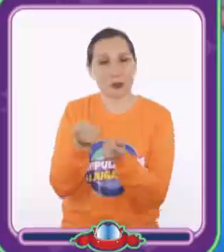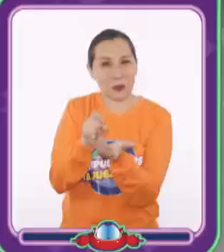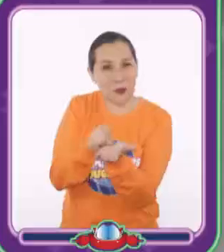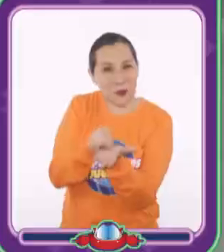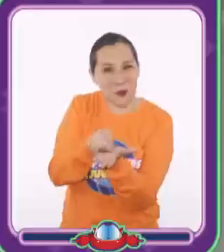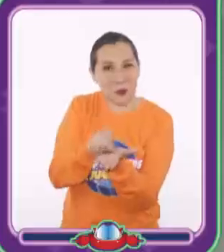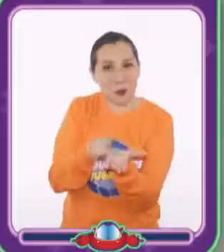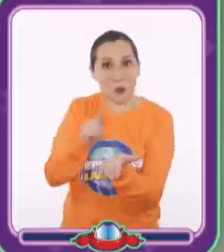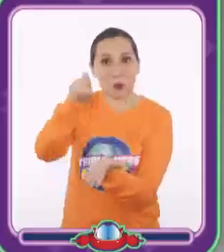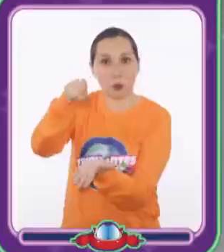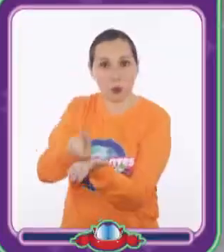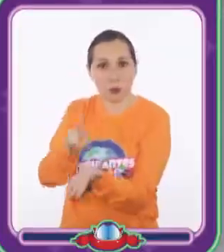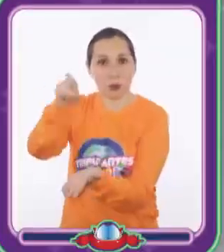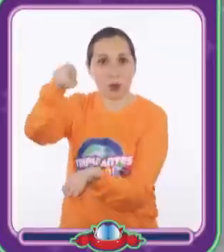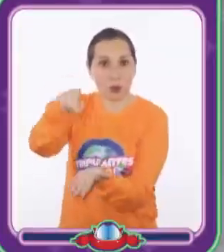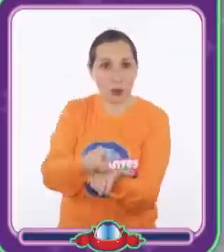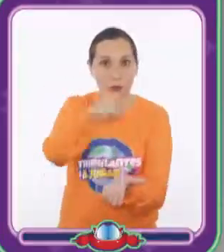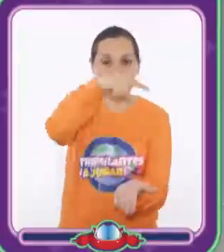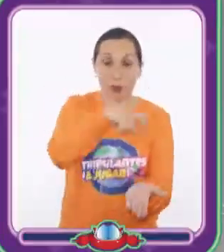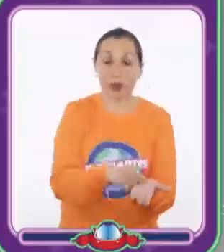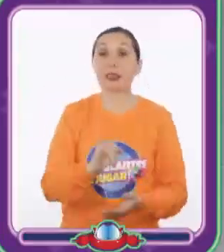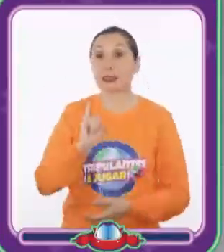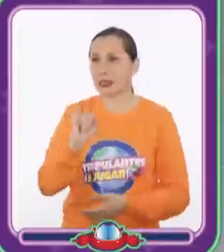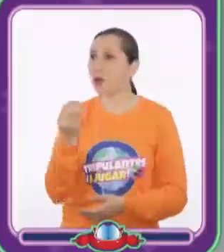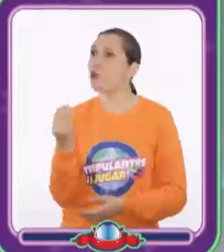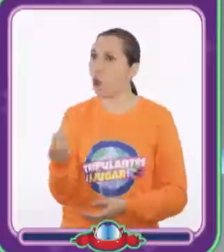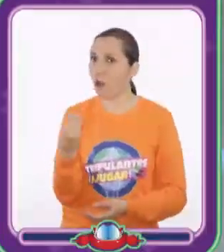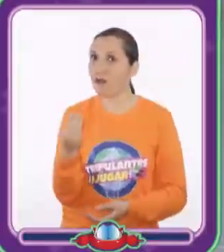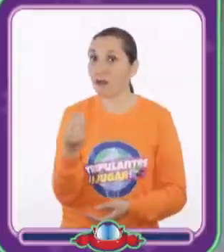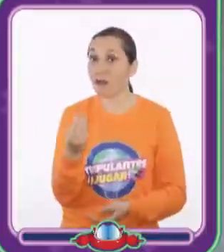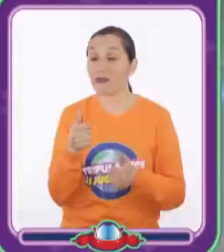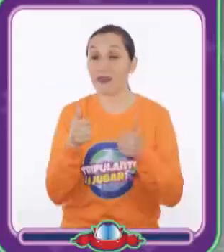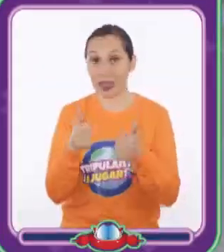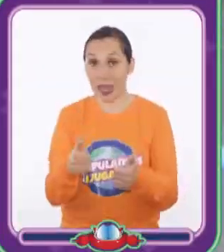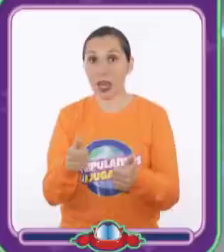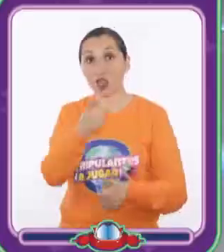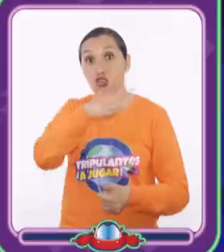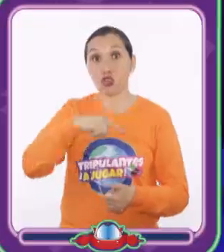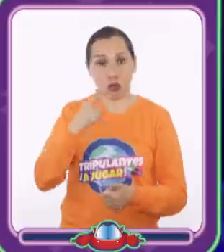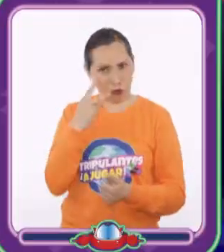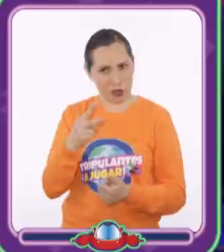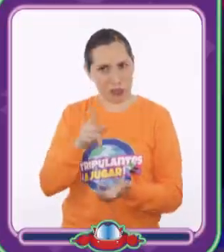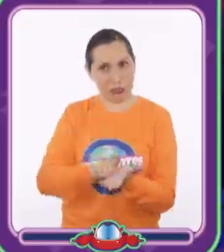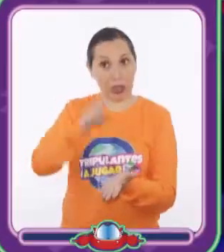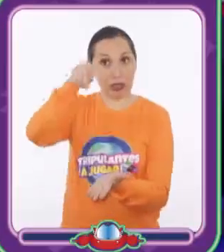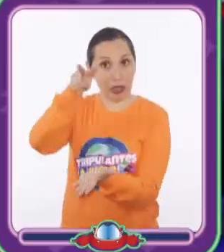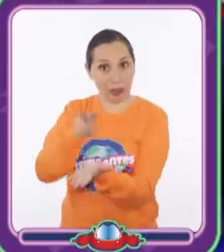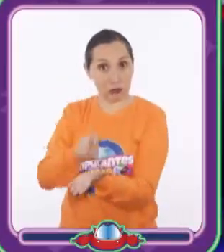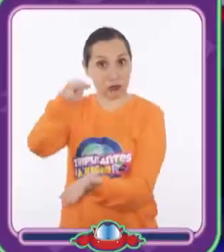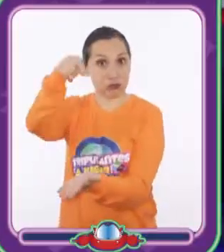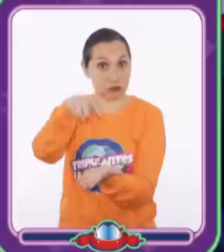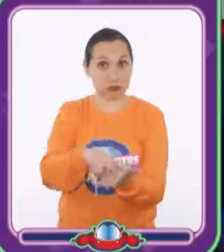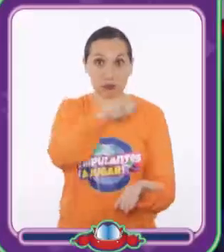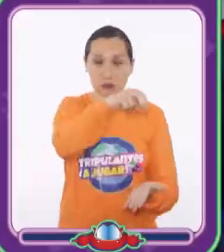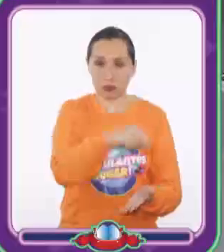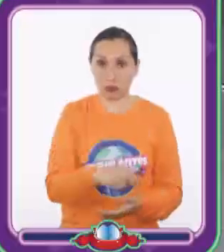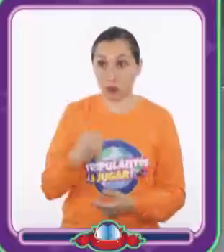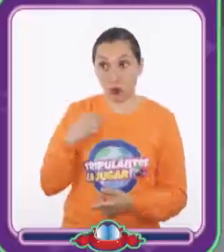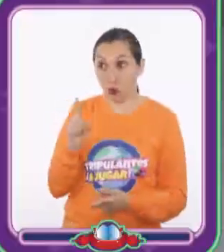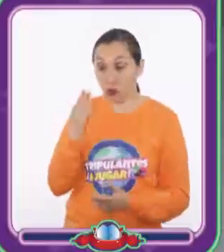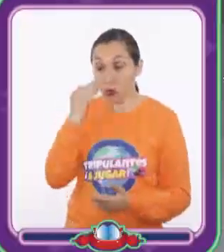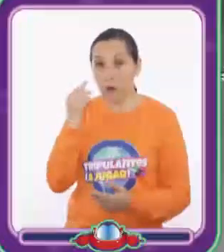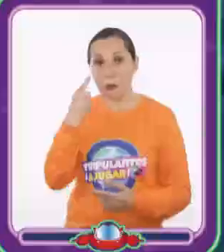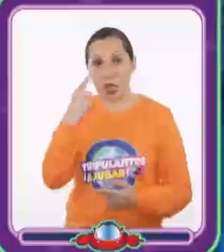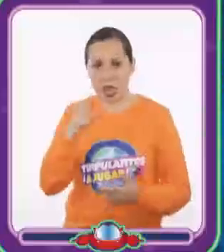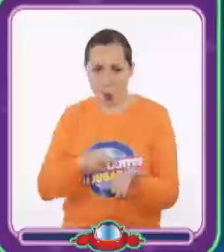mira, Gaspar? Saltar como saltamontes. Muy bien, estaba muy bien. Entonces, vamos a saltar. ¿Han visto los saltamontes cómo saltan? No.